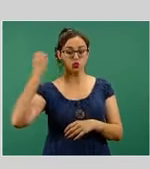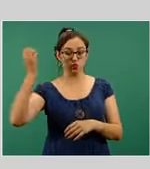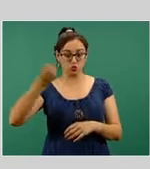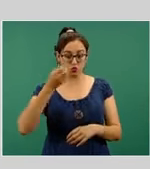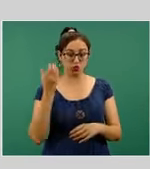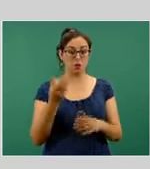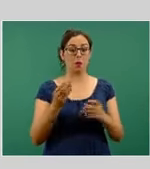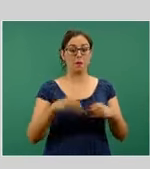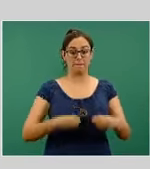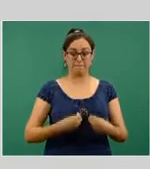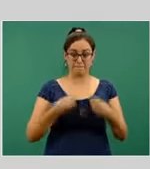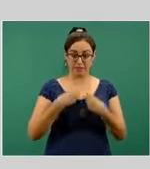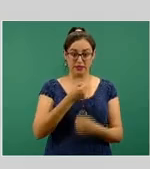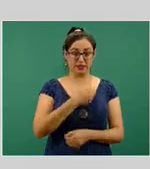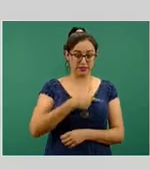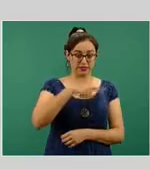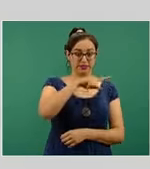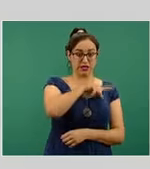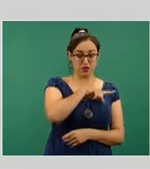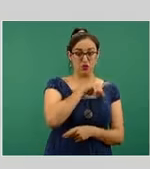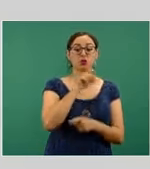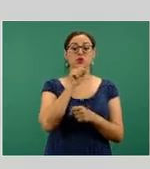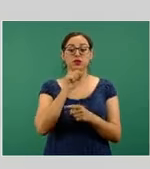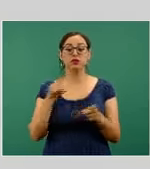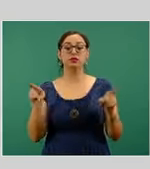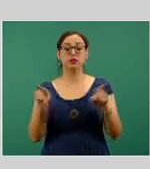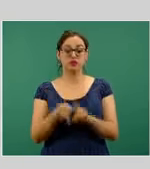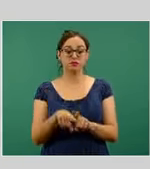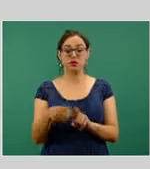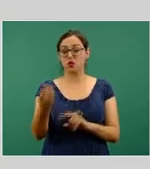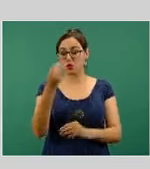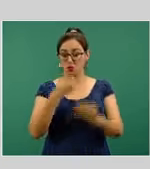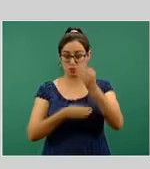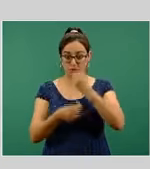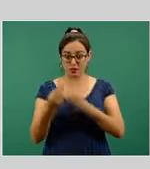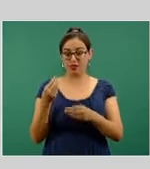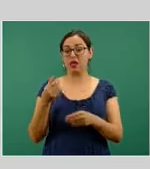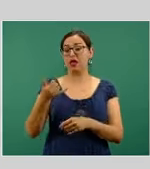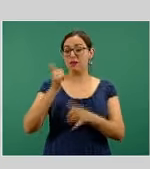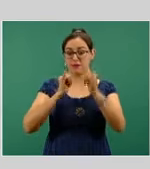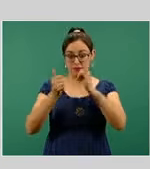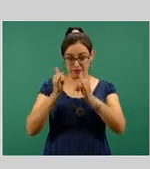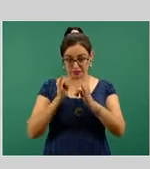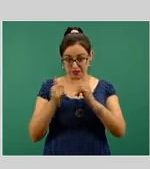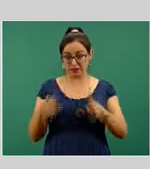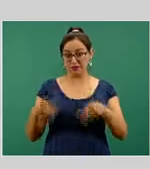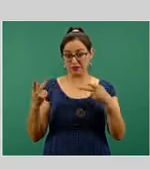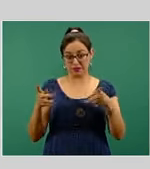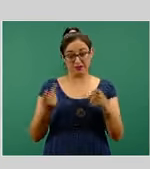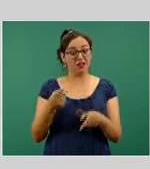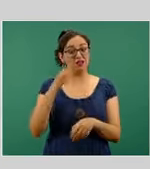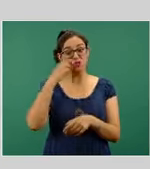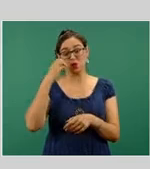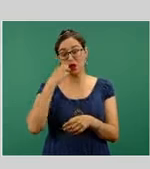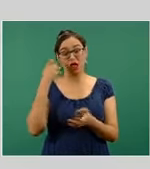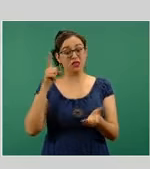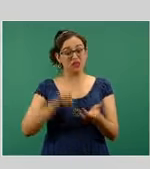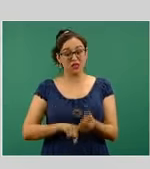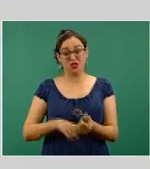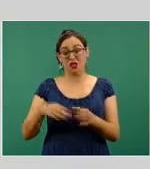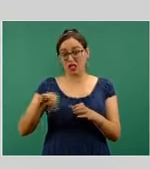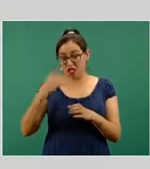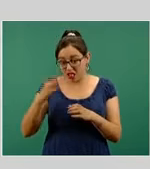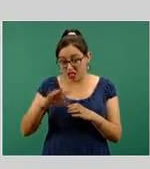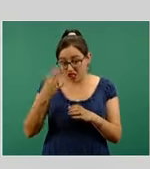vida saludable, y también los lineamientos de venta de alimentos y bebidas dentro de las escuelas, pues evitar la chatarra, que ha sido uno de los